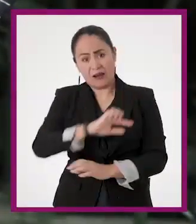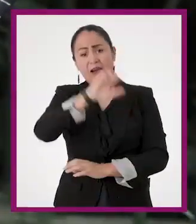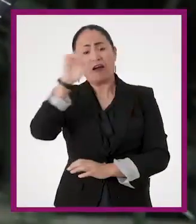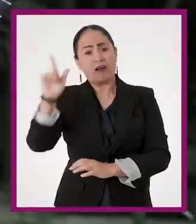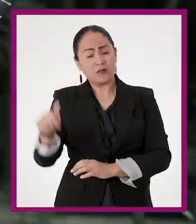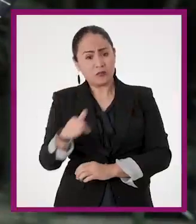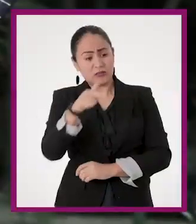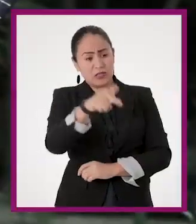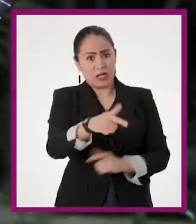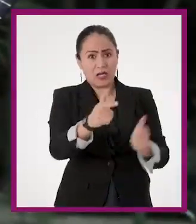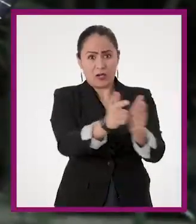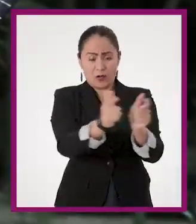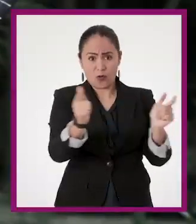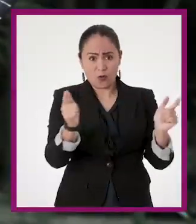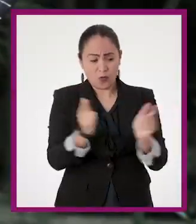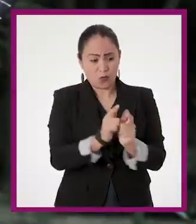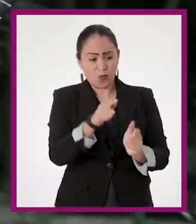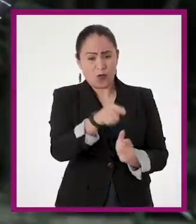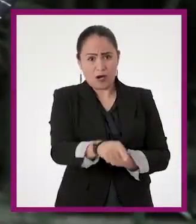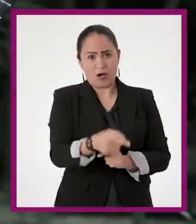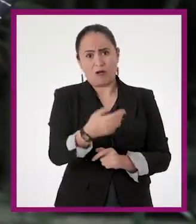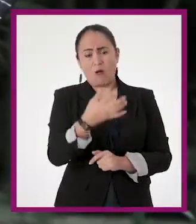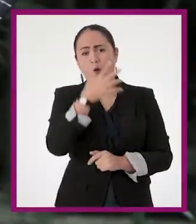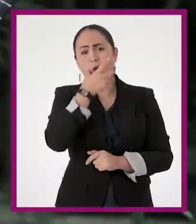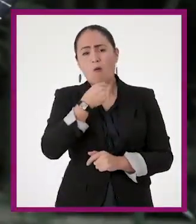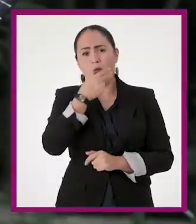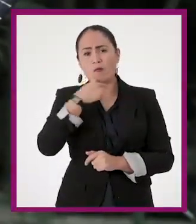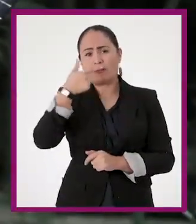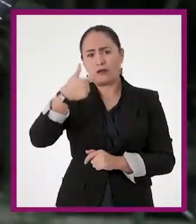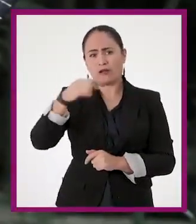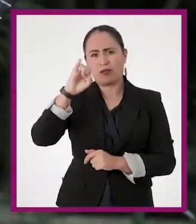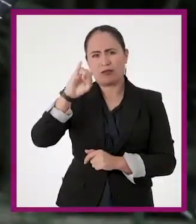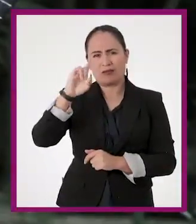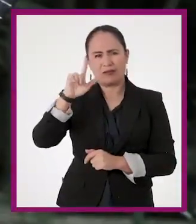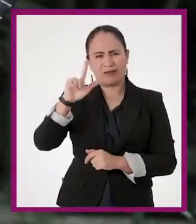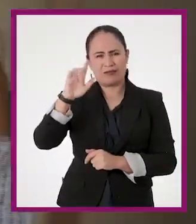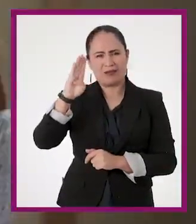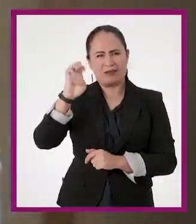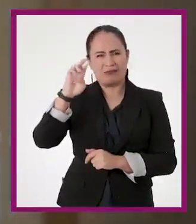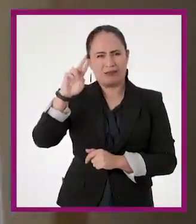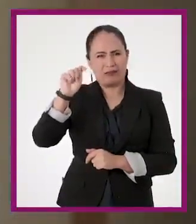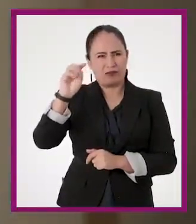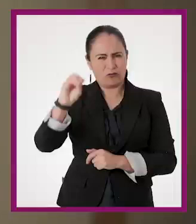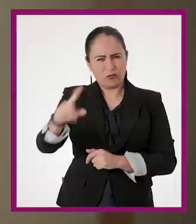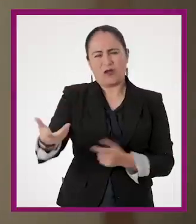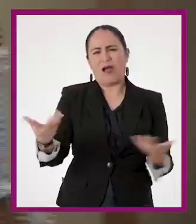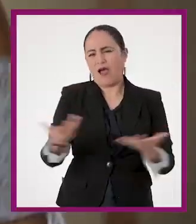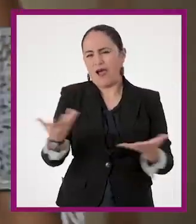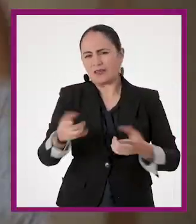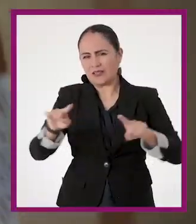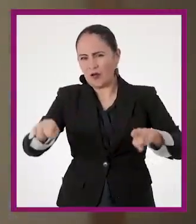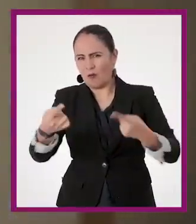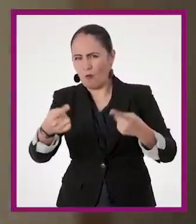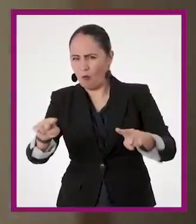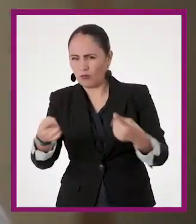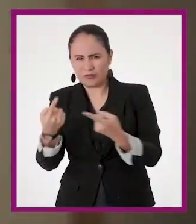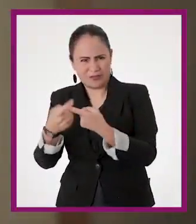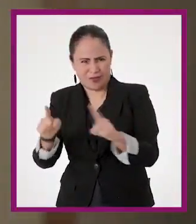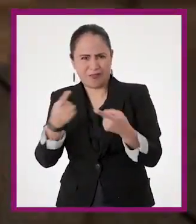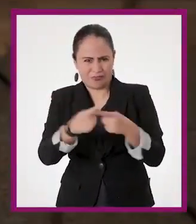el que hizo Gilberto allá en el rancho, que llegó a hacer los fandangos y